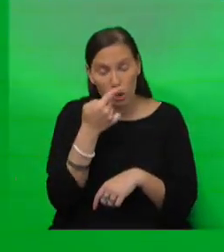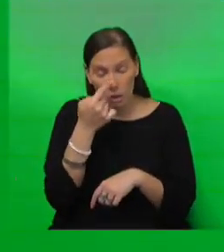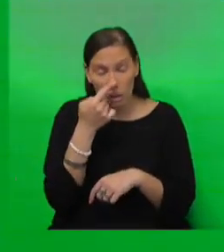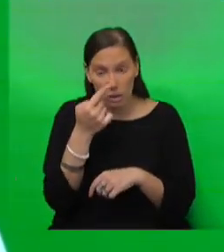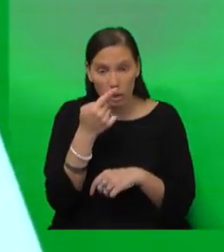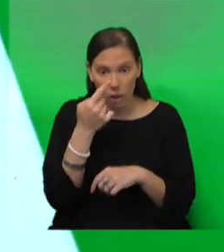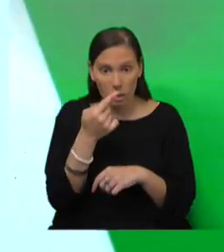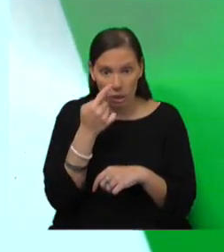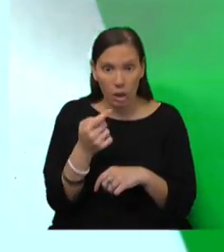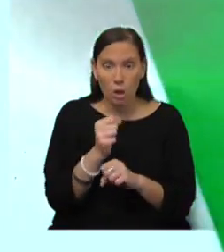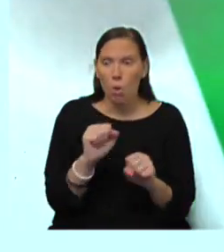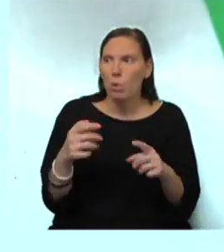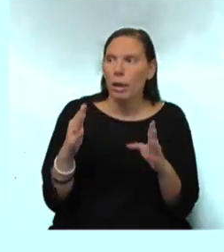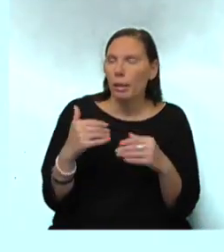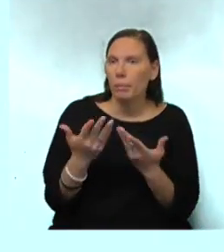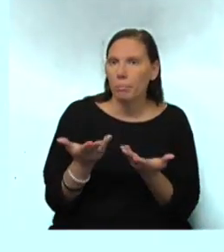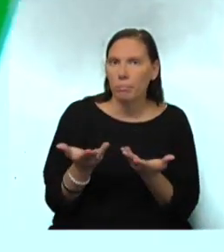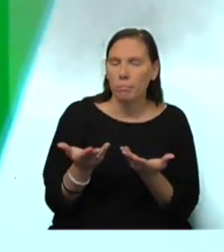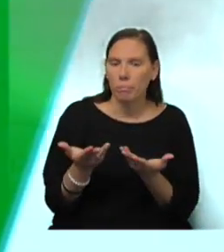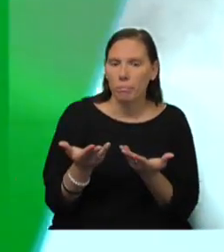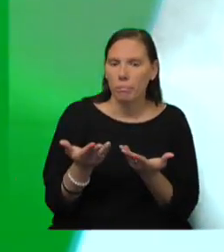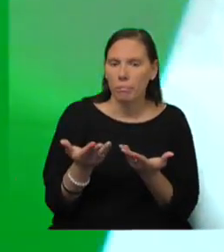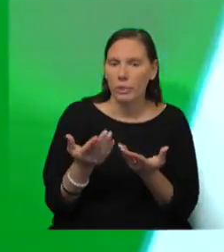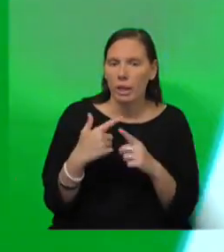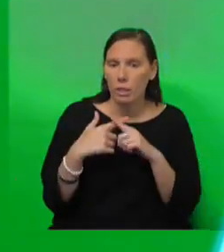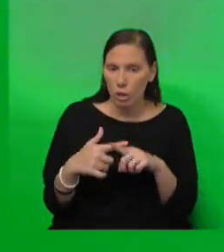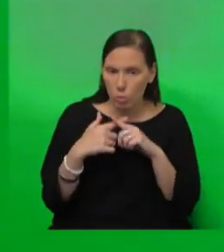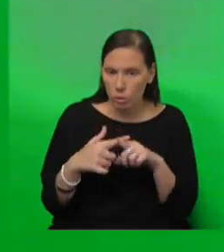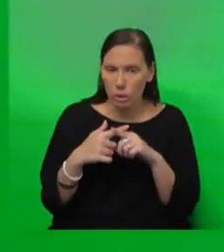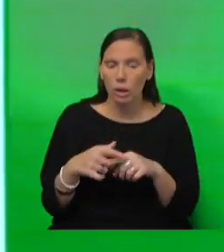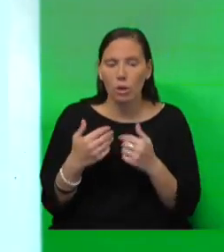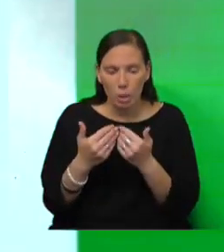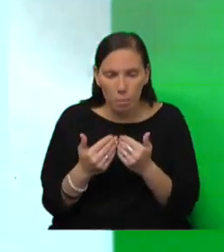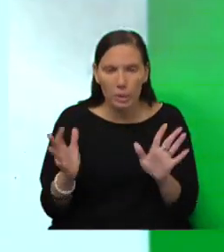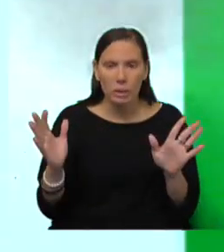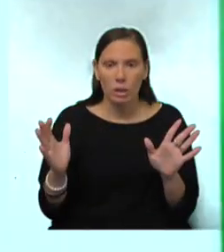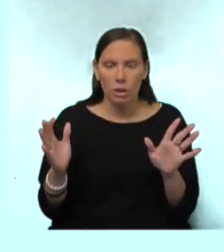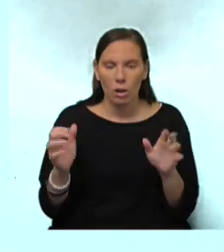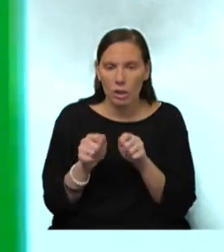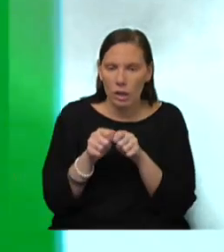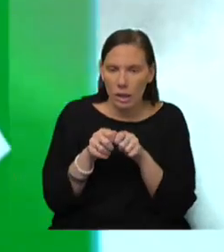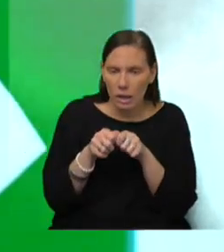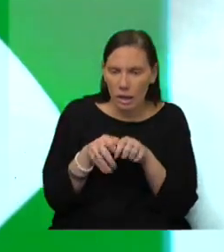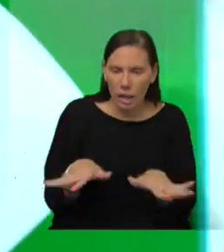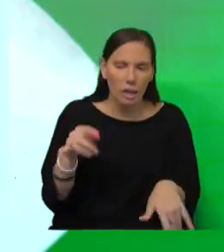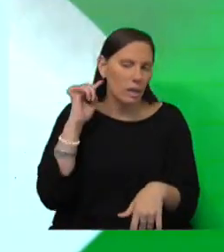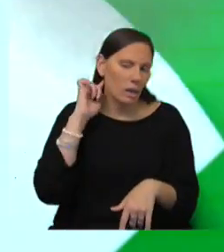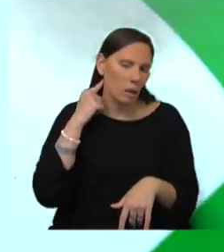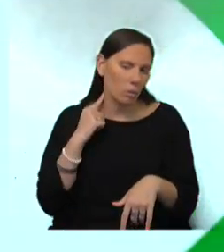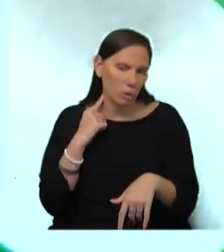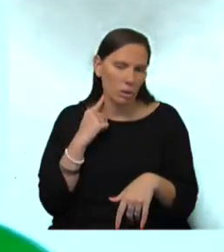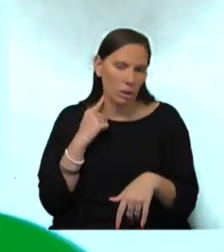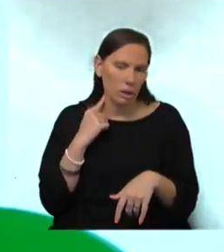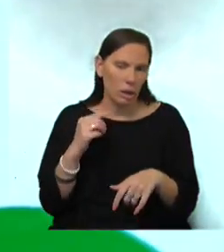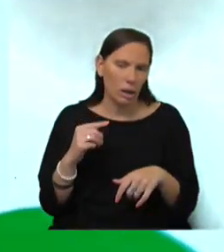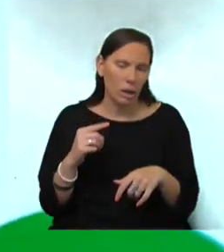lado Nadie puede discutir que quienes pusieron las bases de lo que son las redes neuronales informáticas y el desarrollo